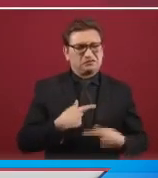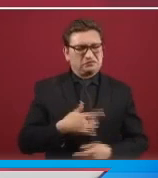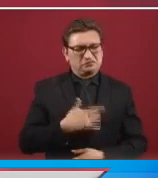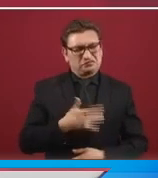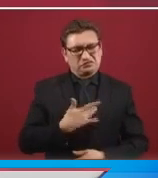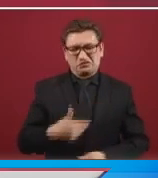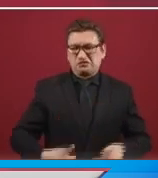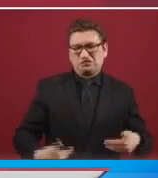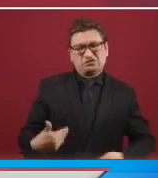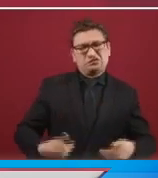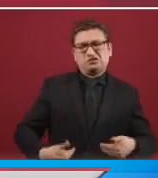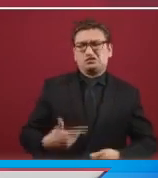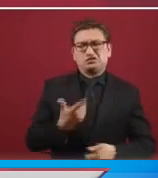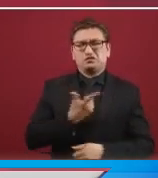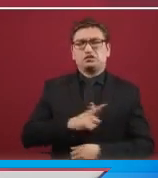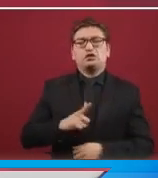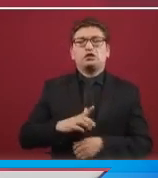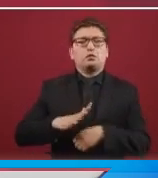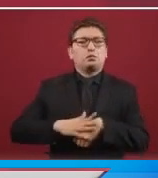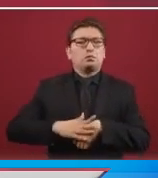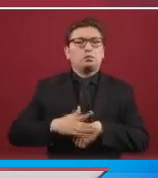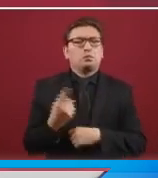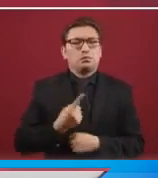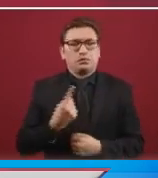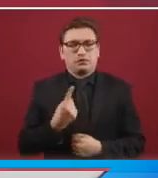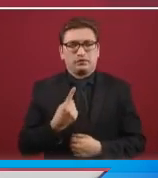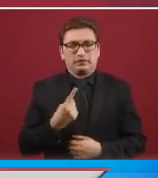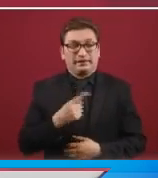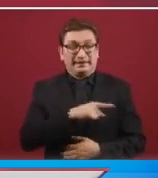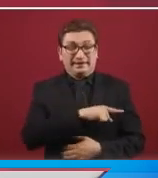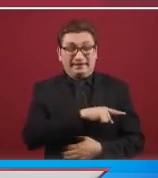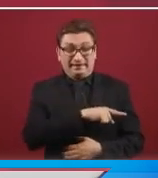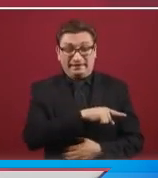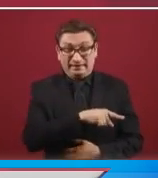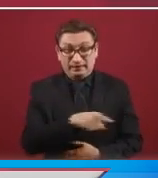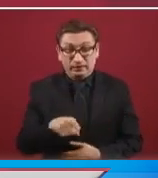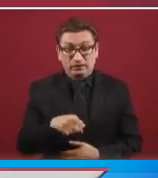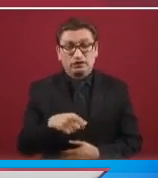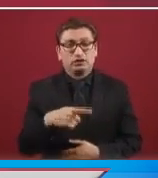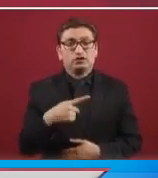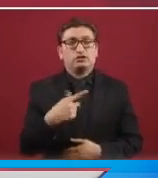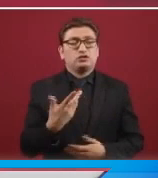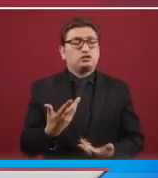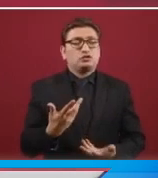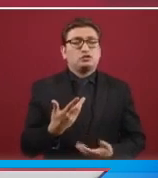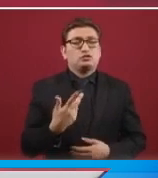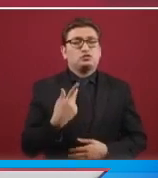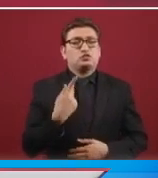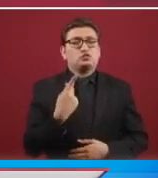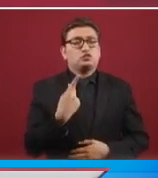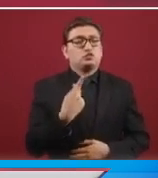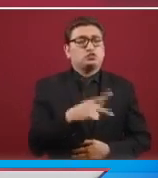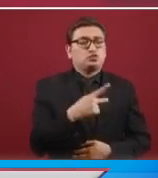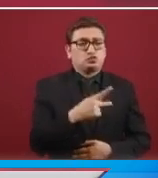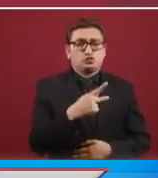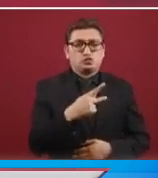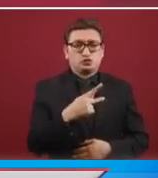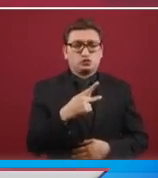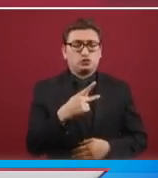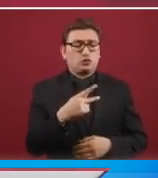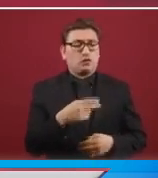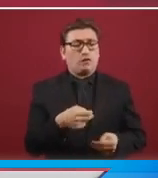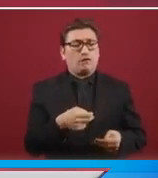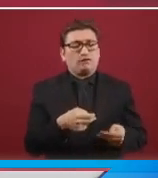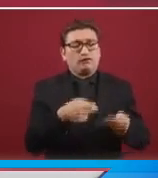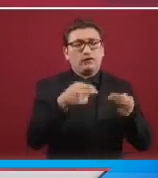este proyecto fraudulento. El Poder Judicial resolvió consolidar los amparos en un solo juzgado. Aunque el amparo es el símbolo de la libertad, en este